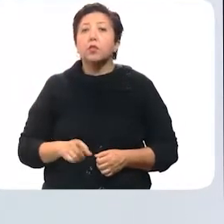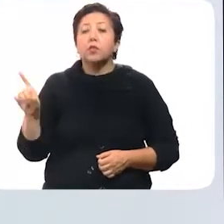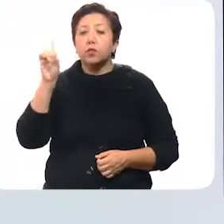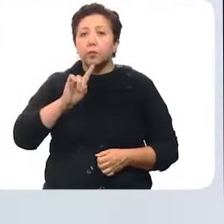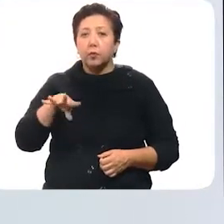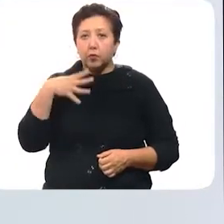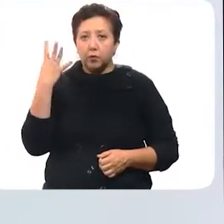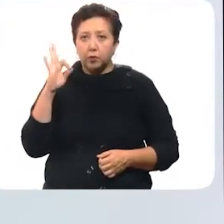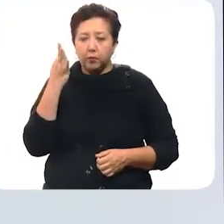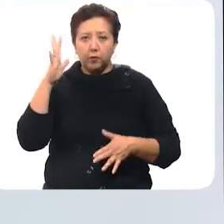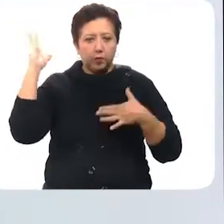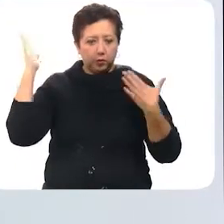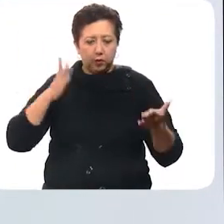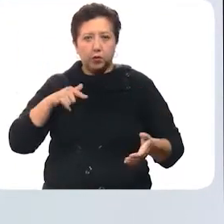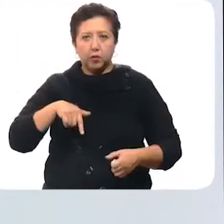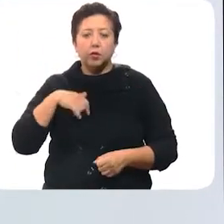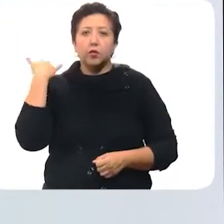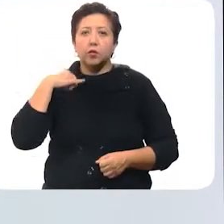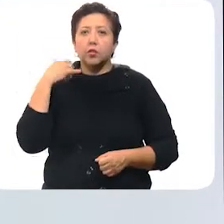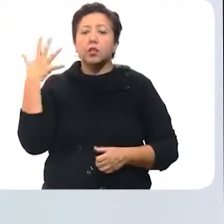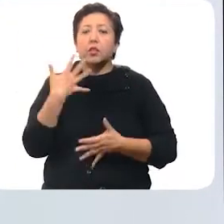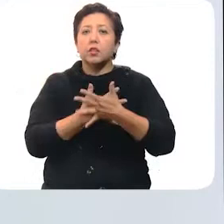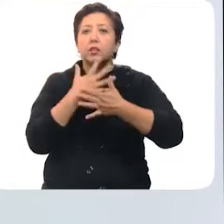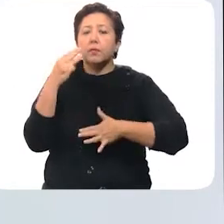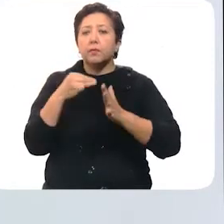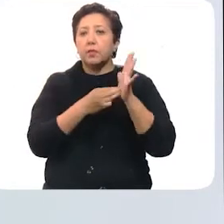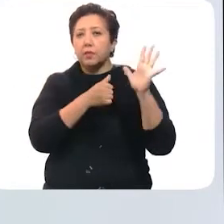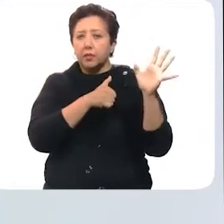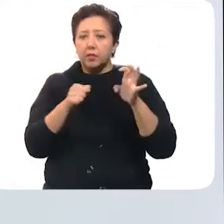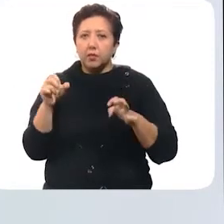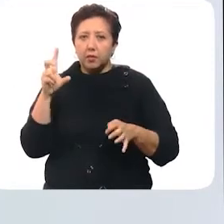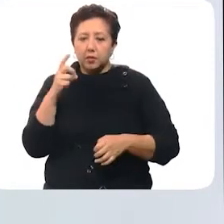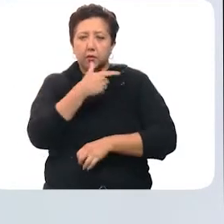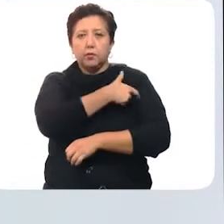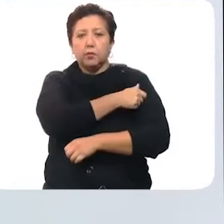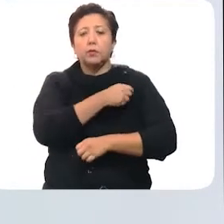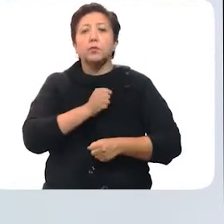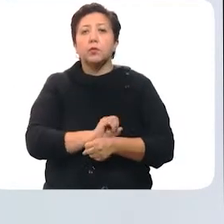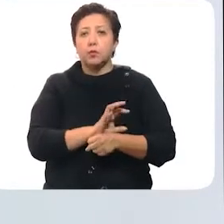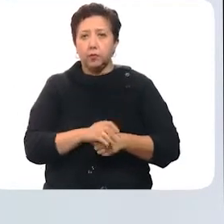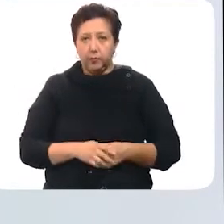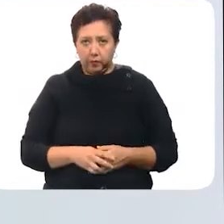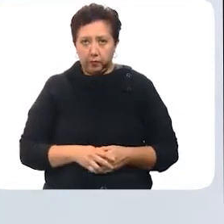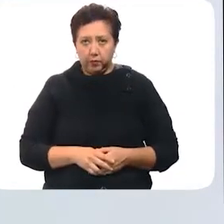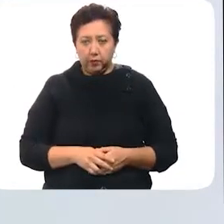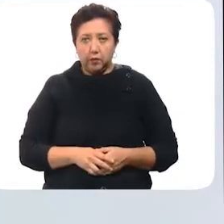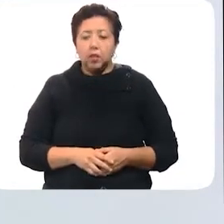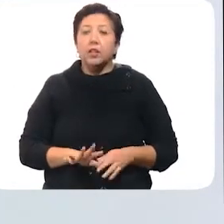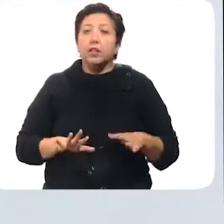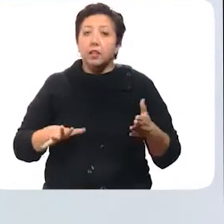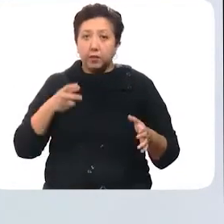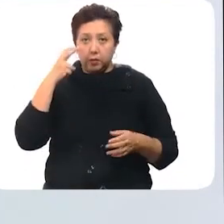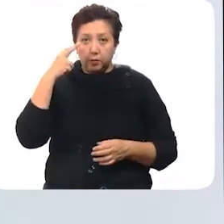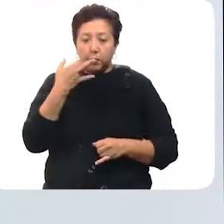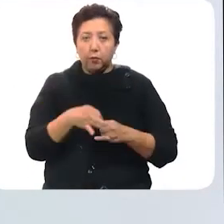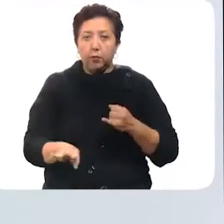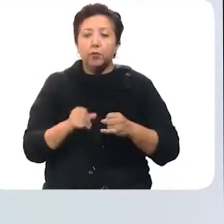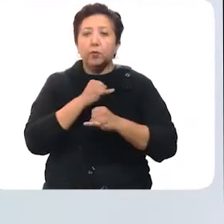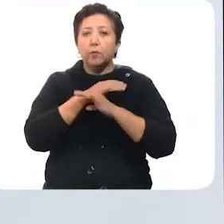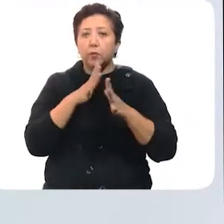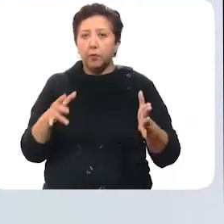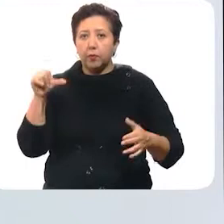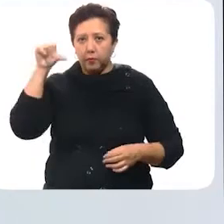domingo 14 de febrero llegaron a Yucatán 15.630 dosis de la vacuna contra el coronavirus. Según consta, en el último